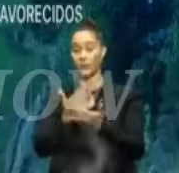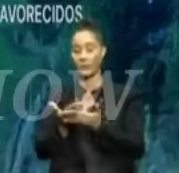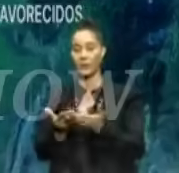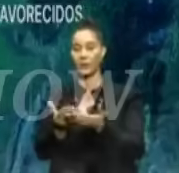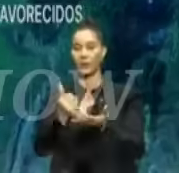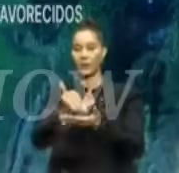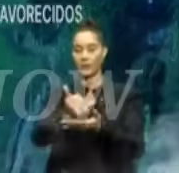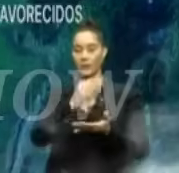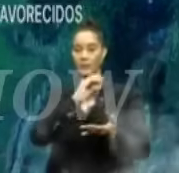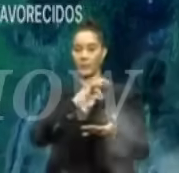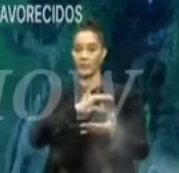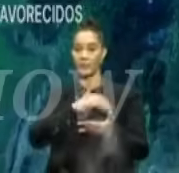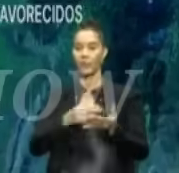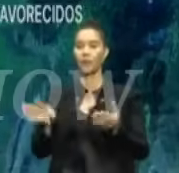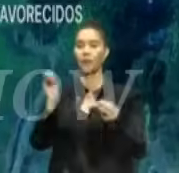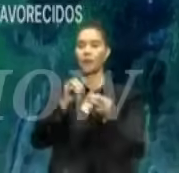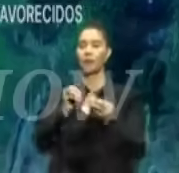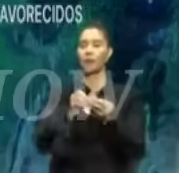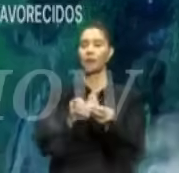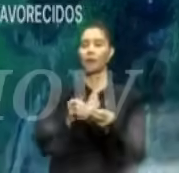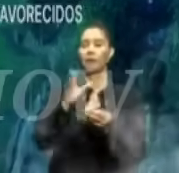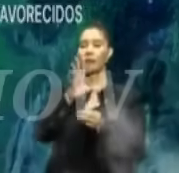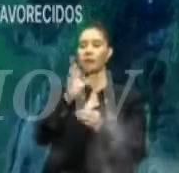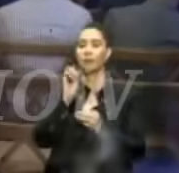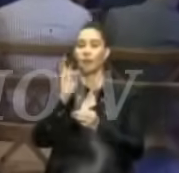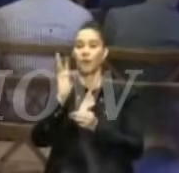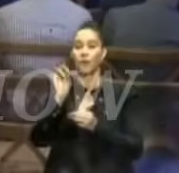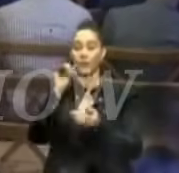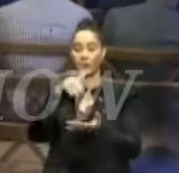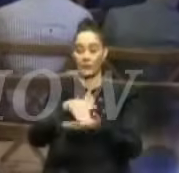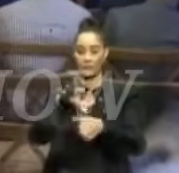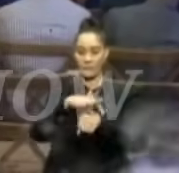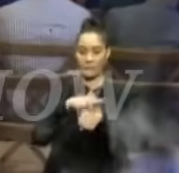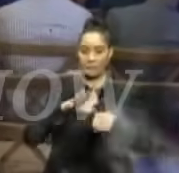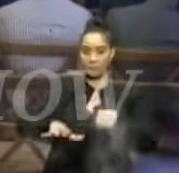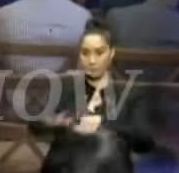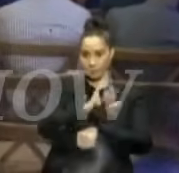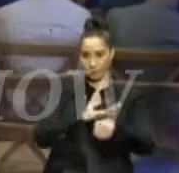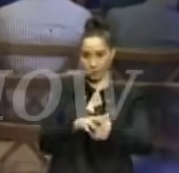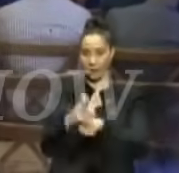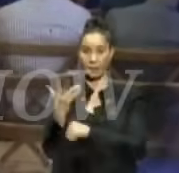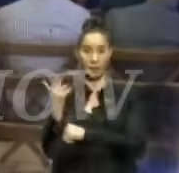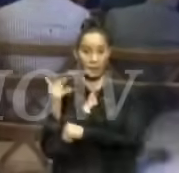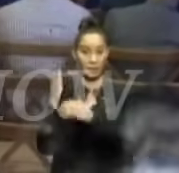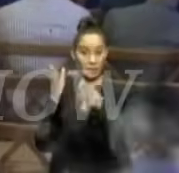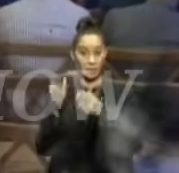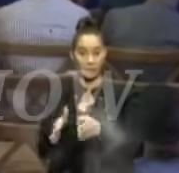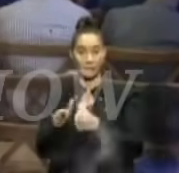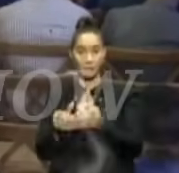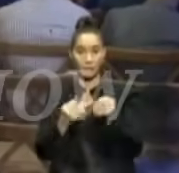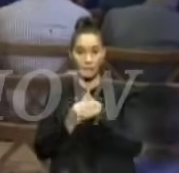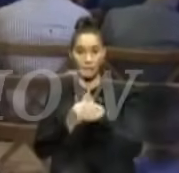de 680,000 tareas y a unos 13,000 productores